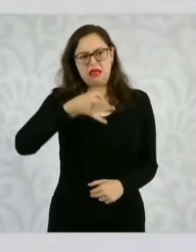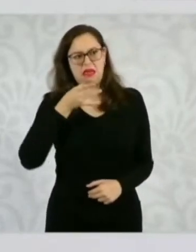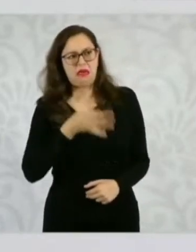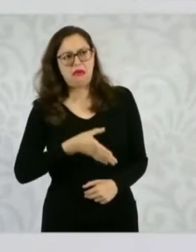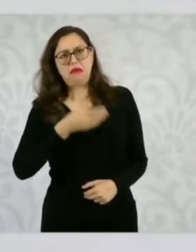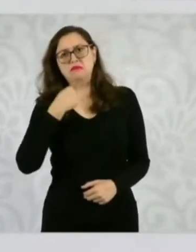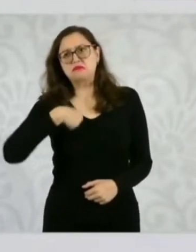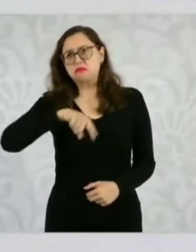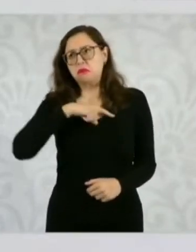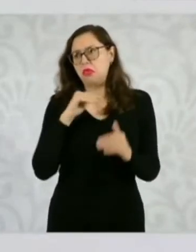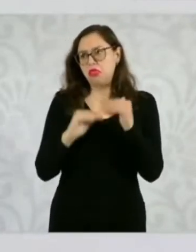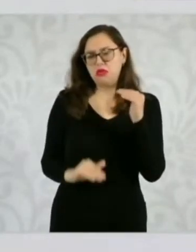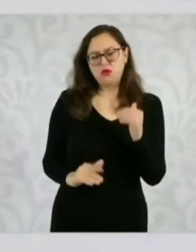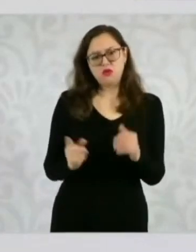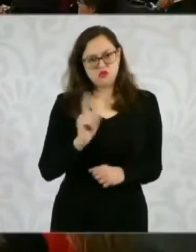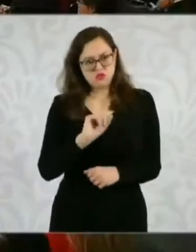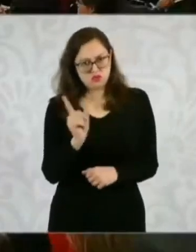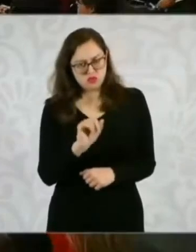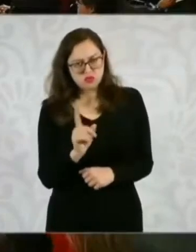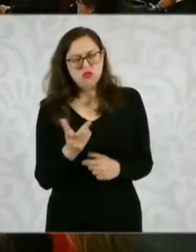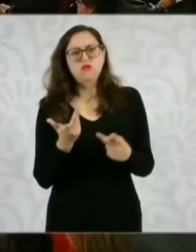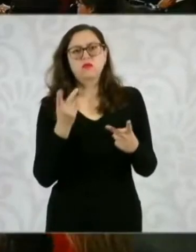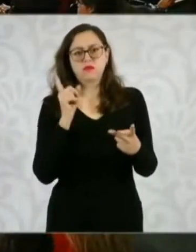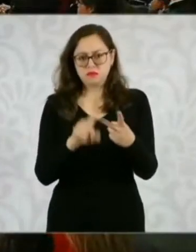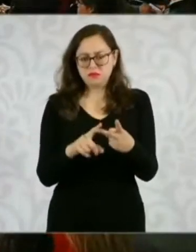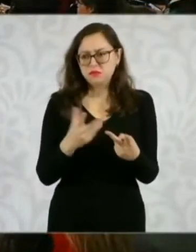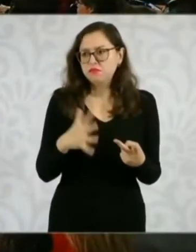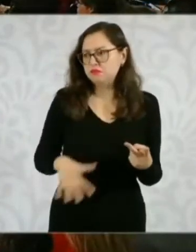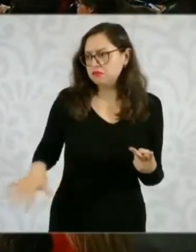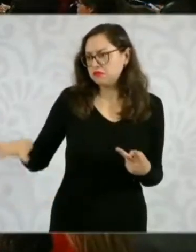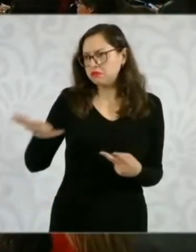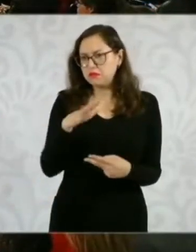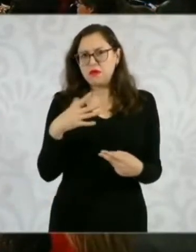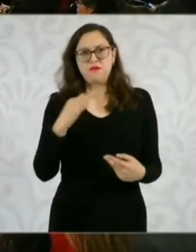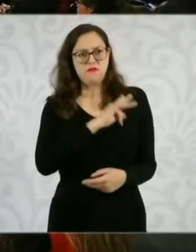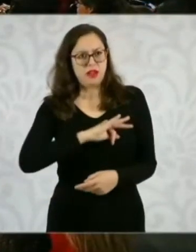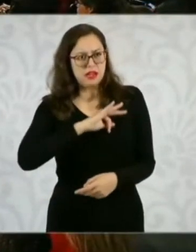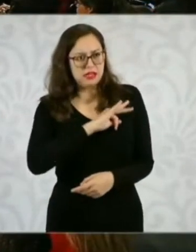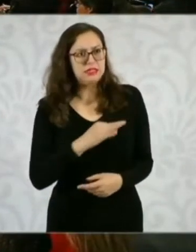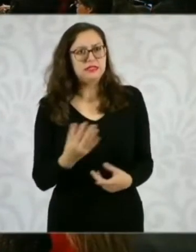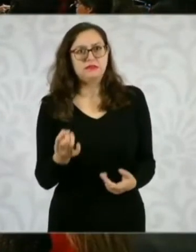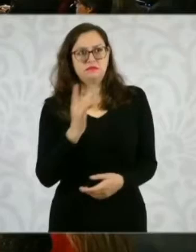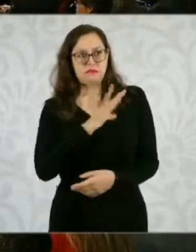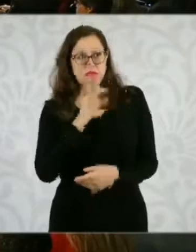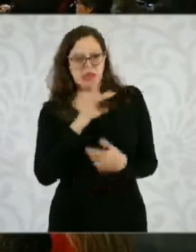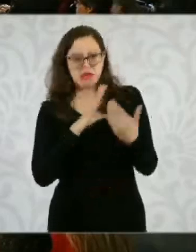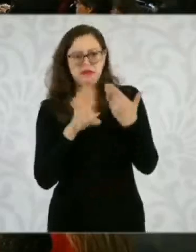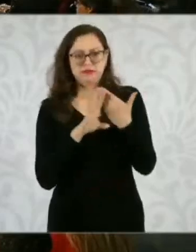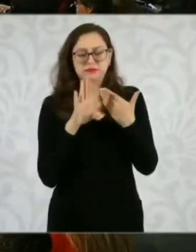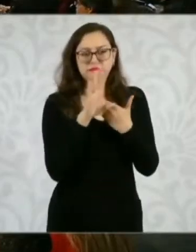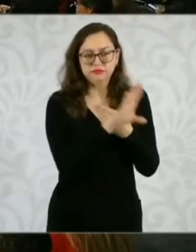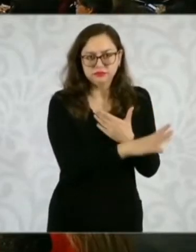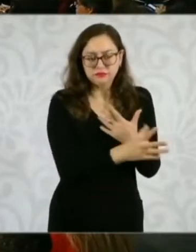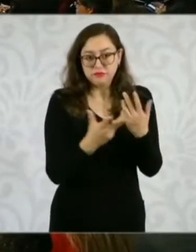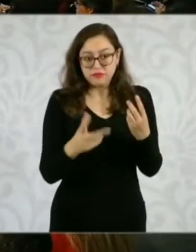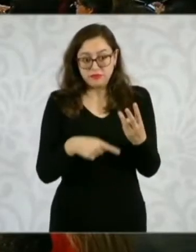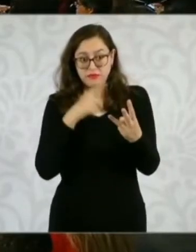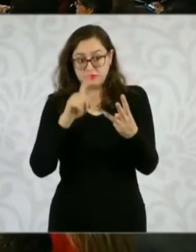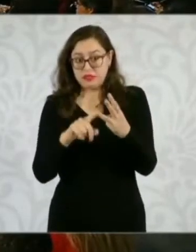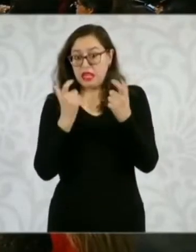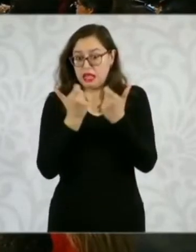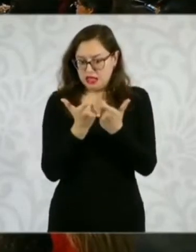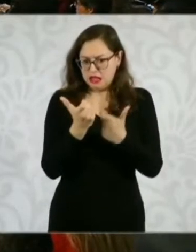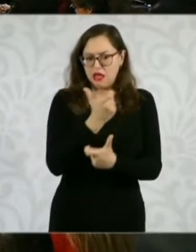gente pueda vivir feliz y libre de miserias y temores, estar ciertos de que más allá del crecimiento